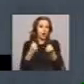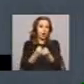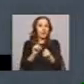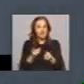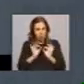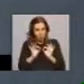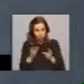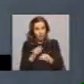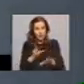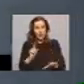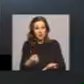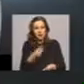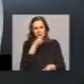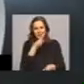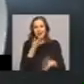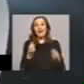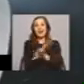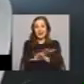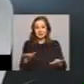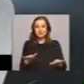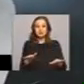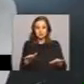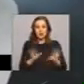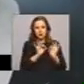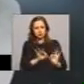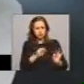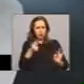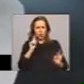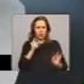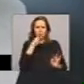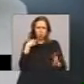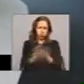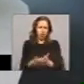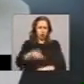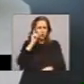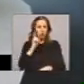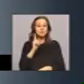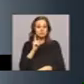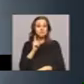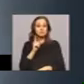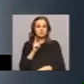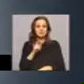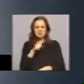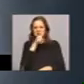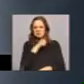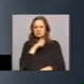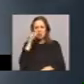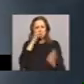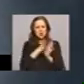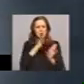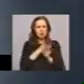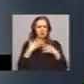tenía que cuidar a los niños, alimentar no a los niños, a los niños no cuidaba a los niños, no les daba de comer, los machacaba psicológica y